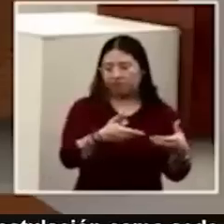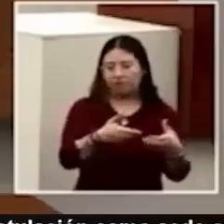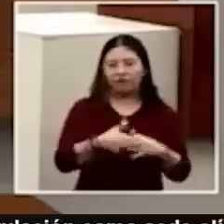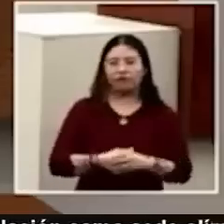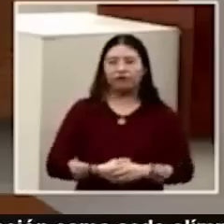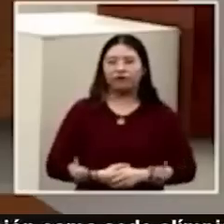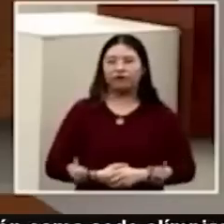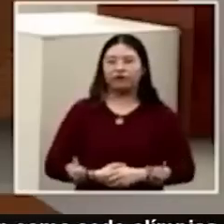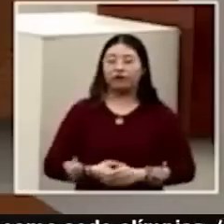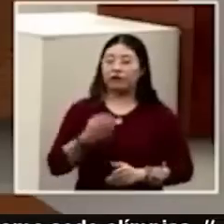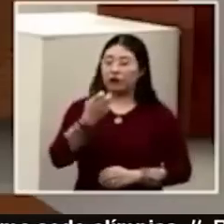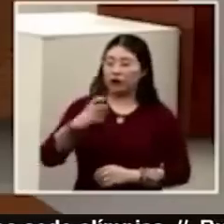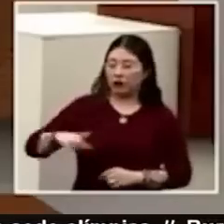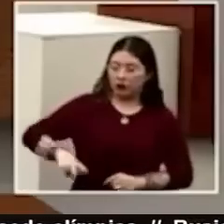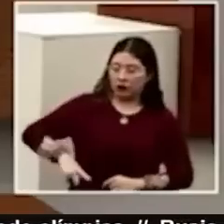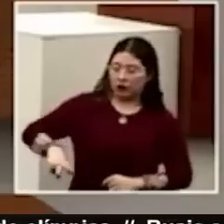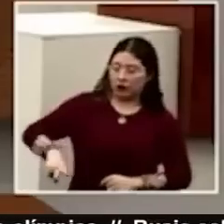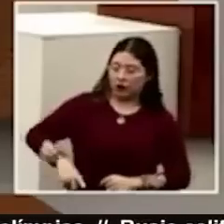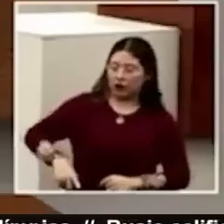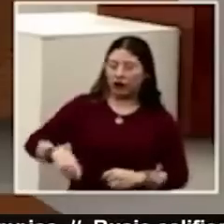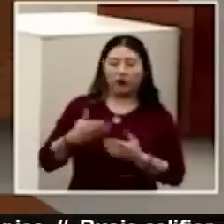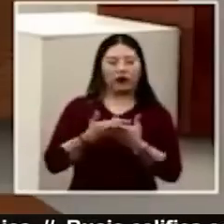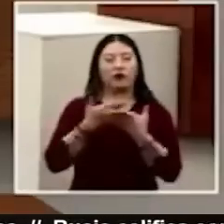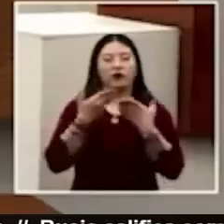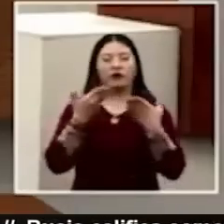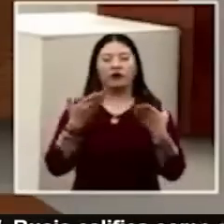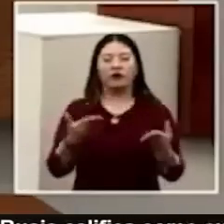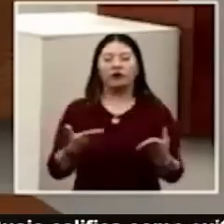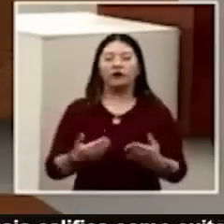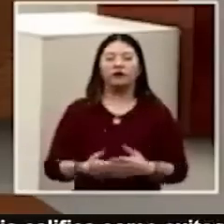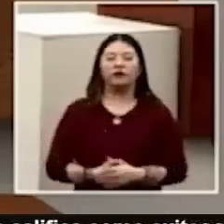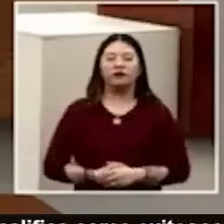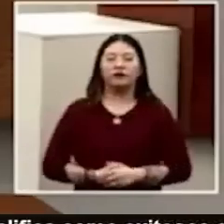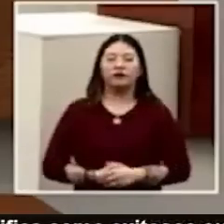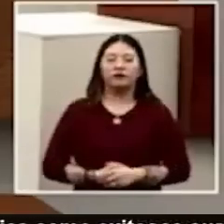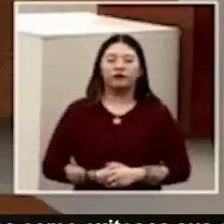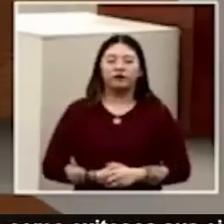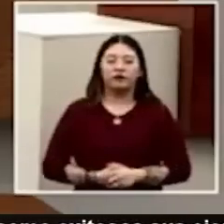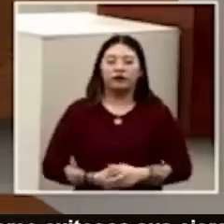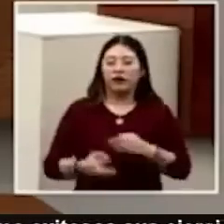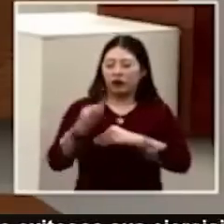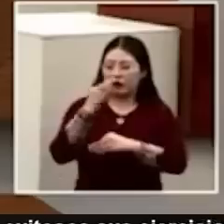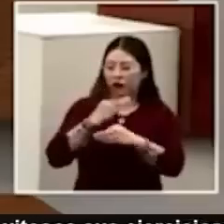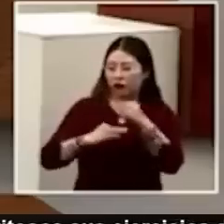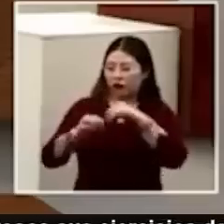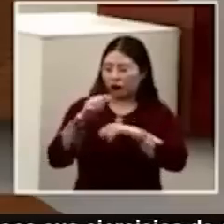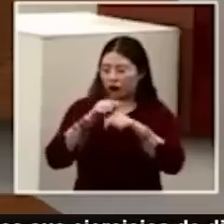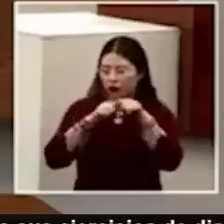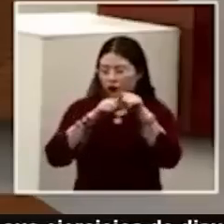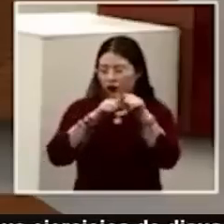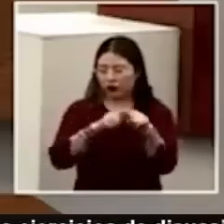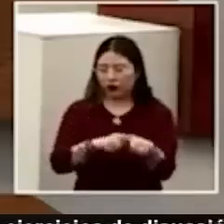No fue este gobierno el que, en el colmo de lo absurdo,